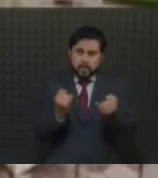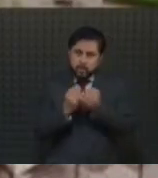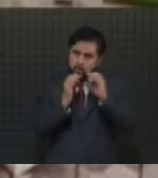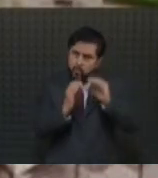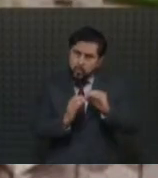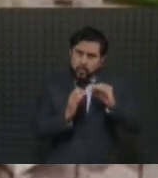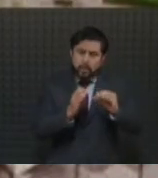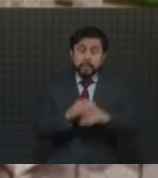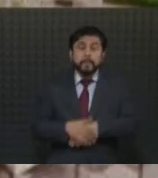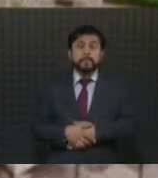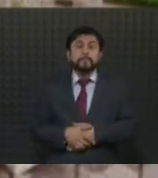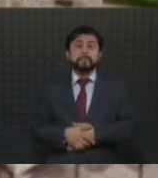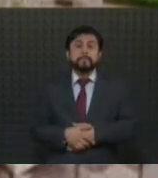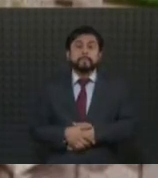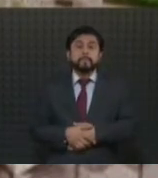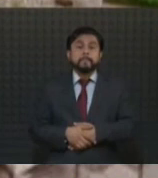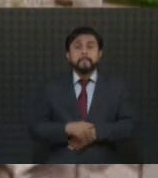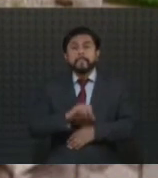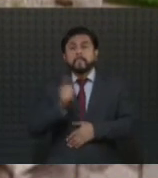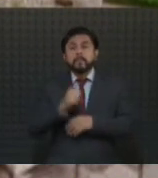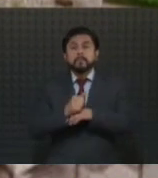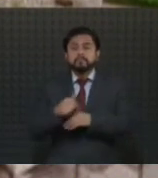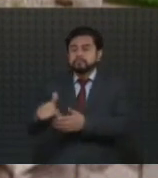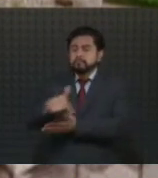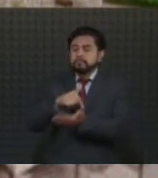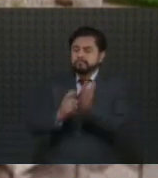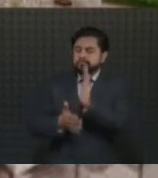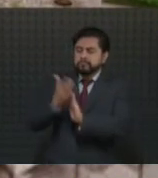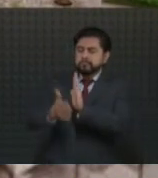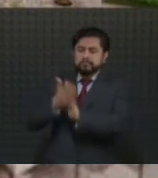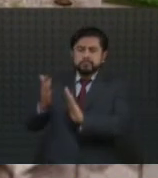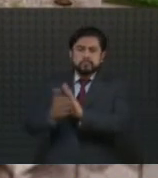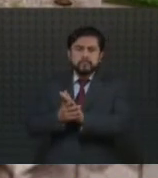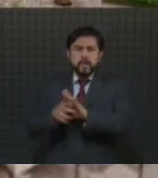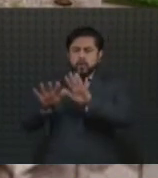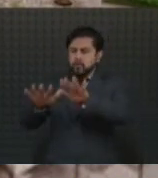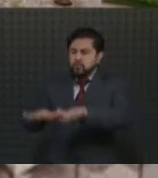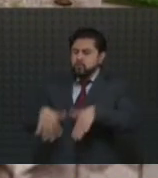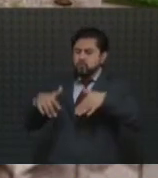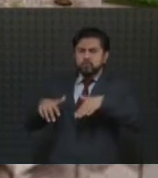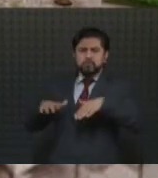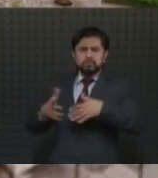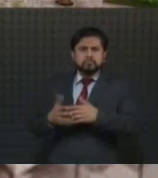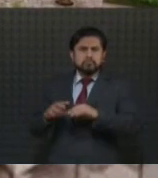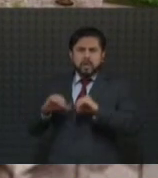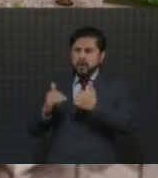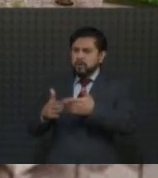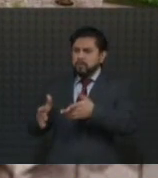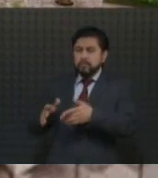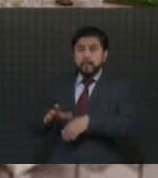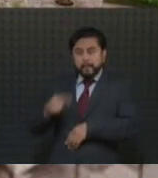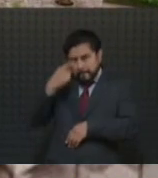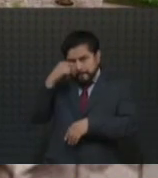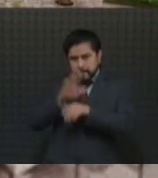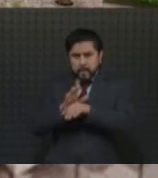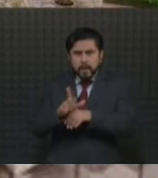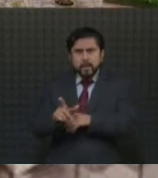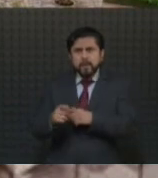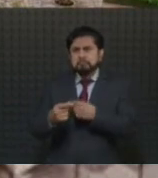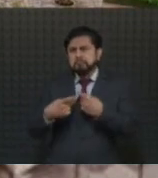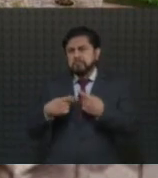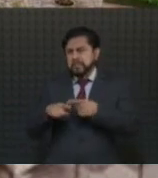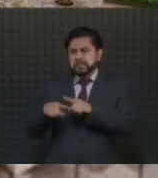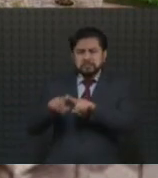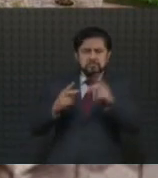Adelante. Los foros al aire libre, como parte de esta convivencia y de este ganar un espacio público donde se